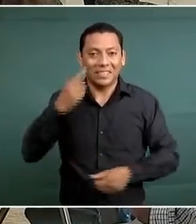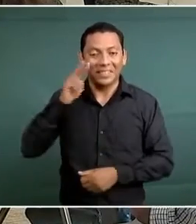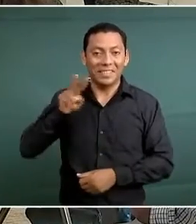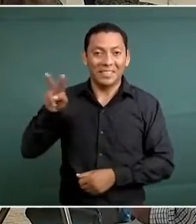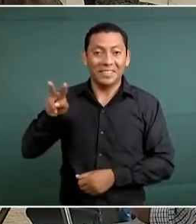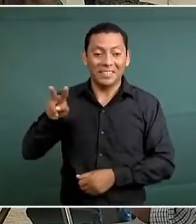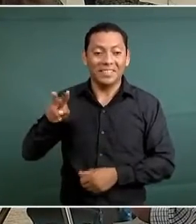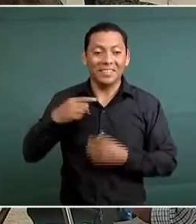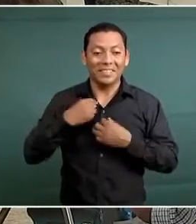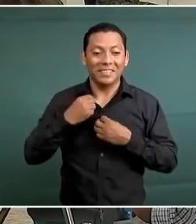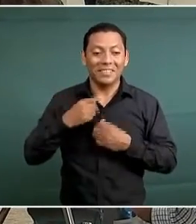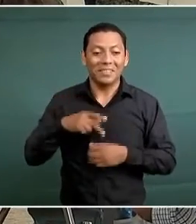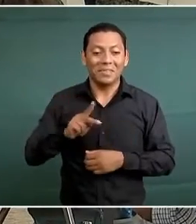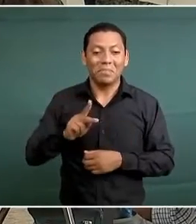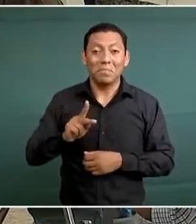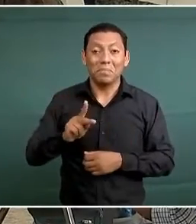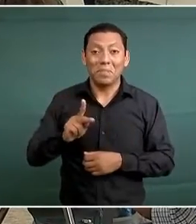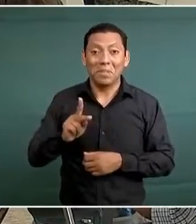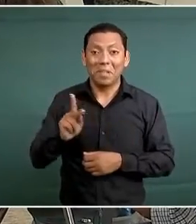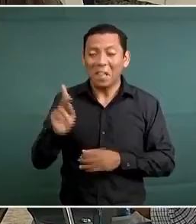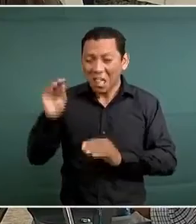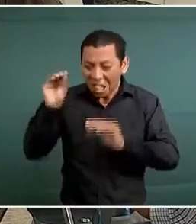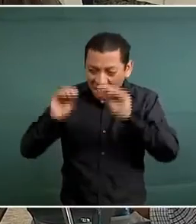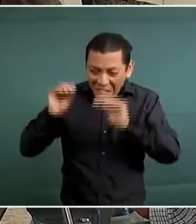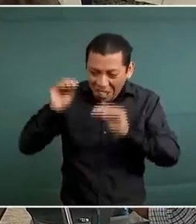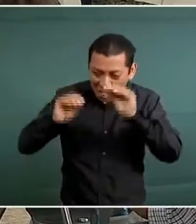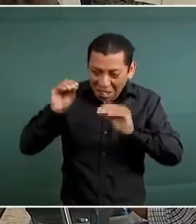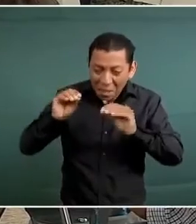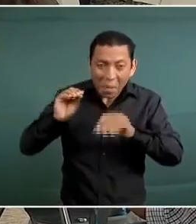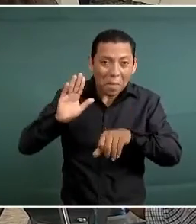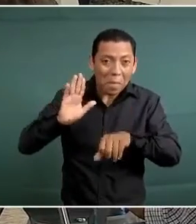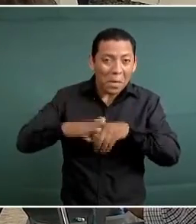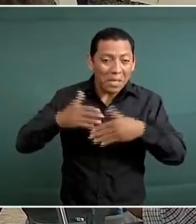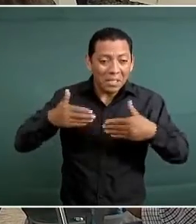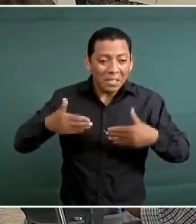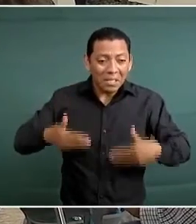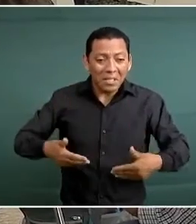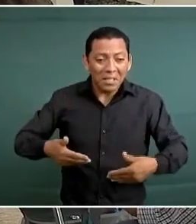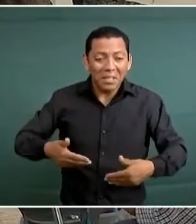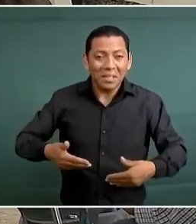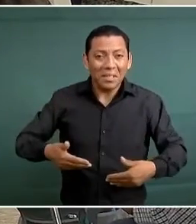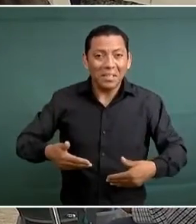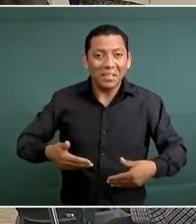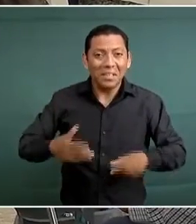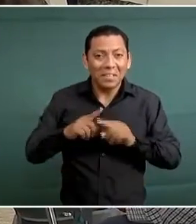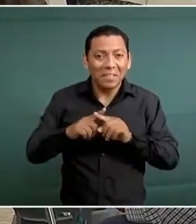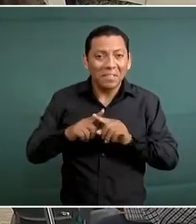pero me hicieron una hasta por acá que parecía yo el comandante Borolas